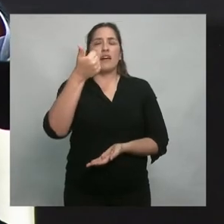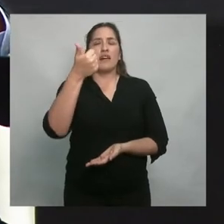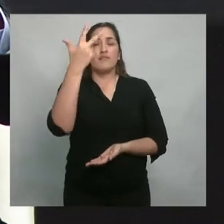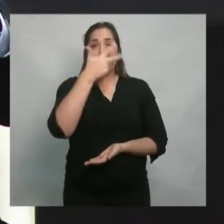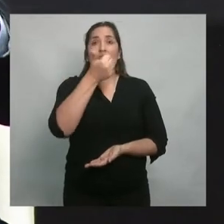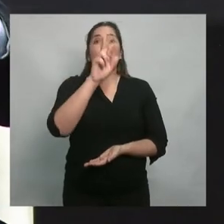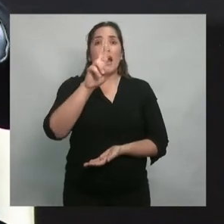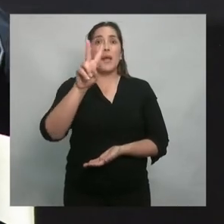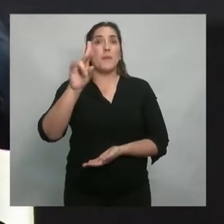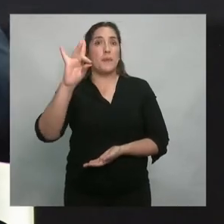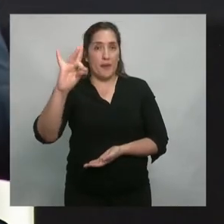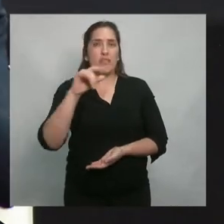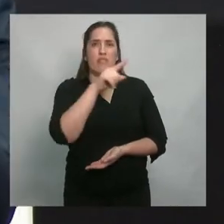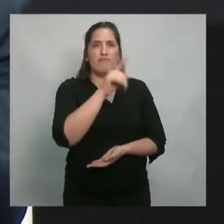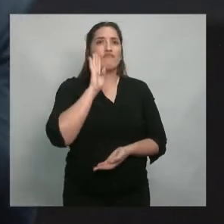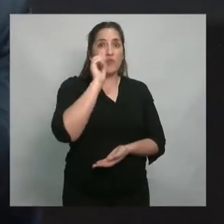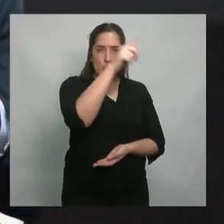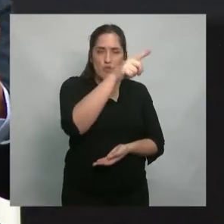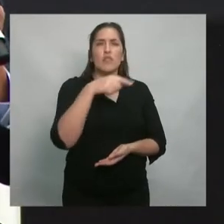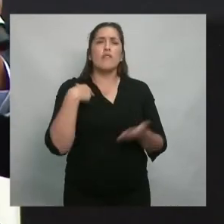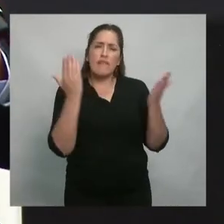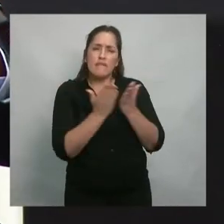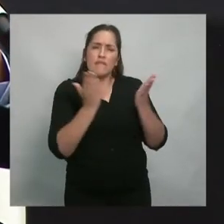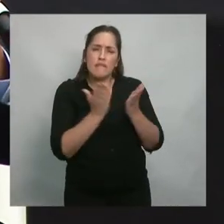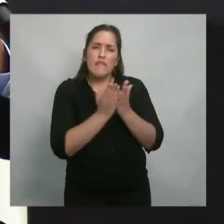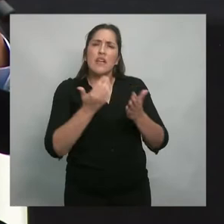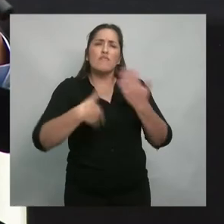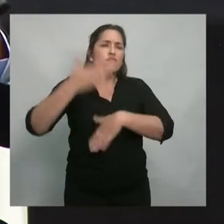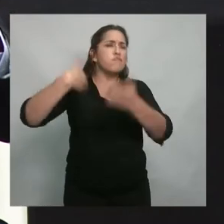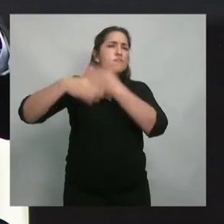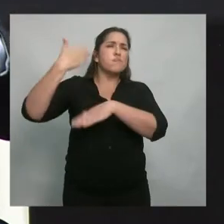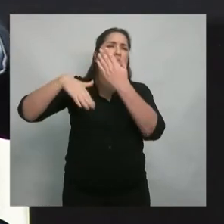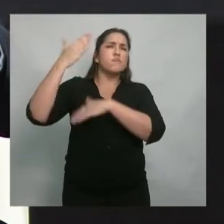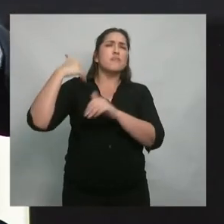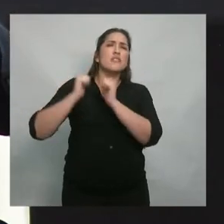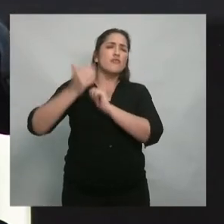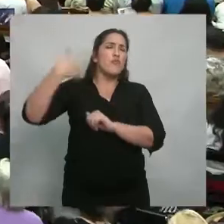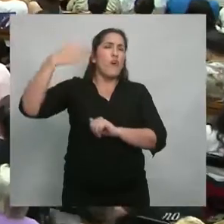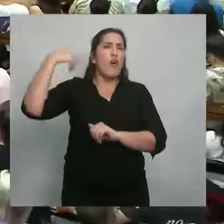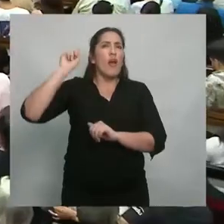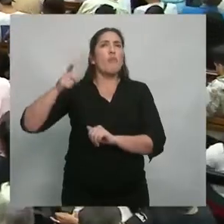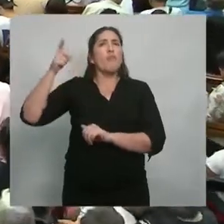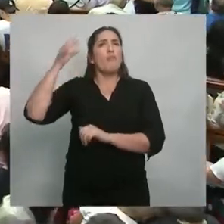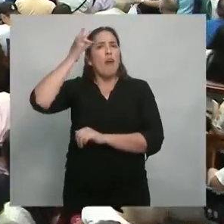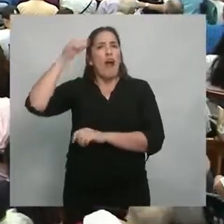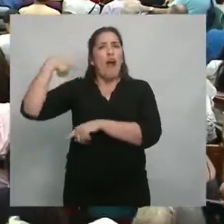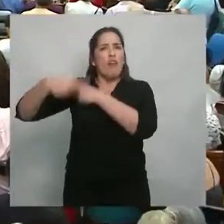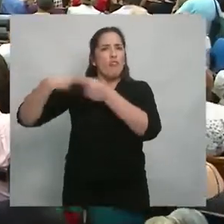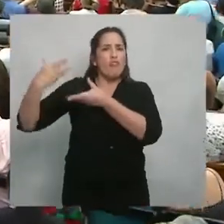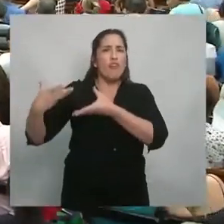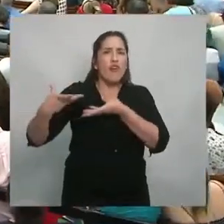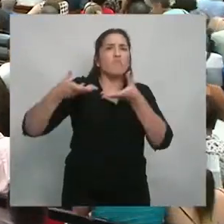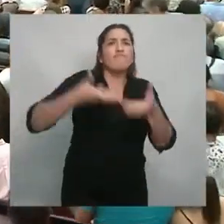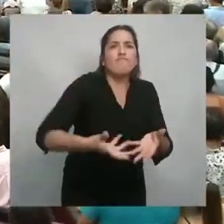académica dedicada al estudio de la historia y las contribuciones de los afrodescendientes en América